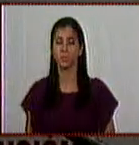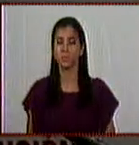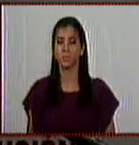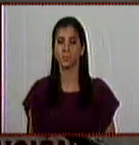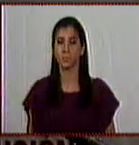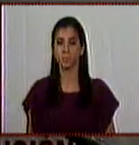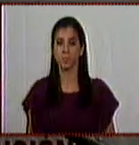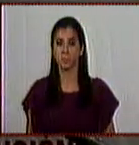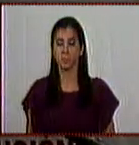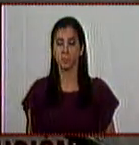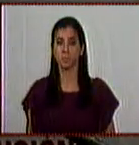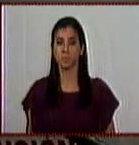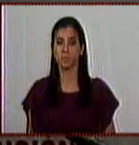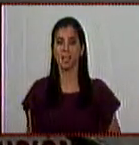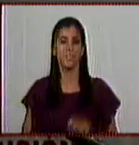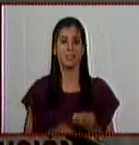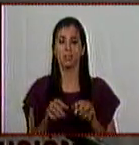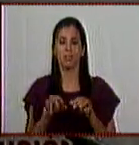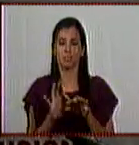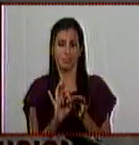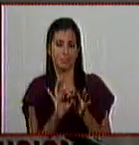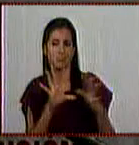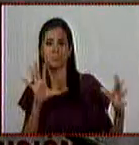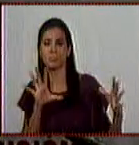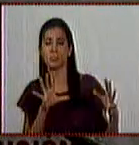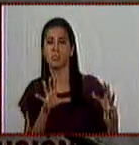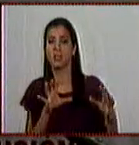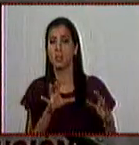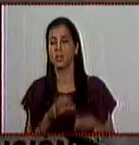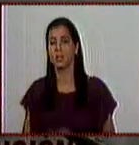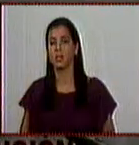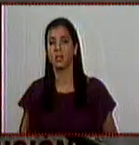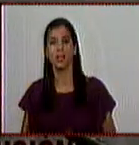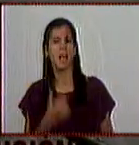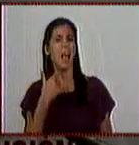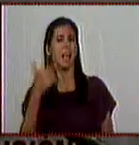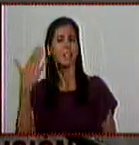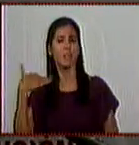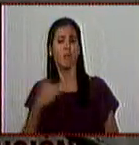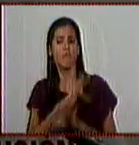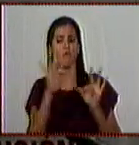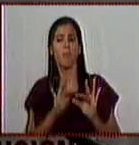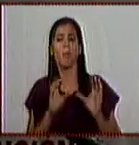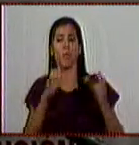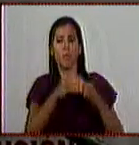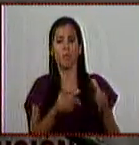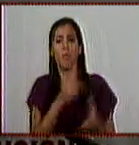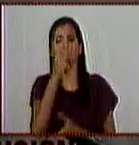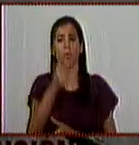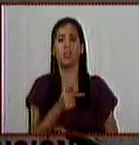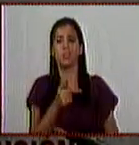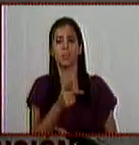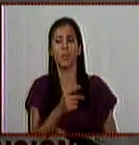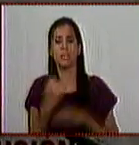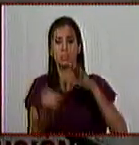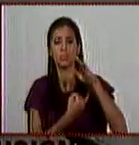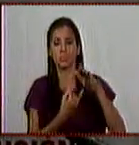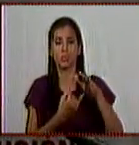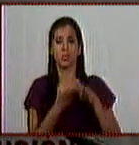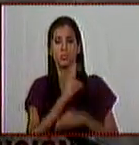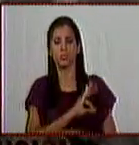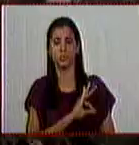había hecho una ruptura con la hegemonía política con la hegemonía institucional con la hegemonía